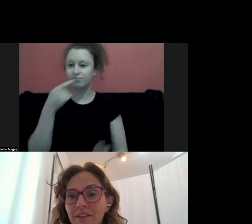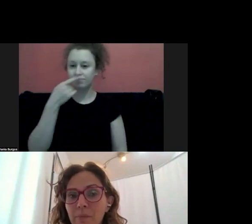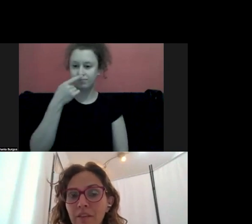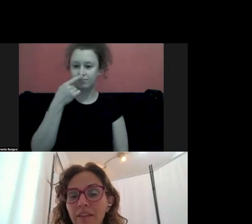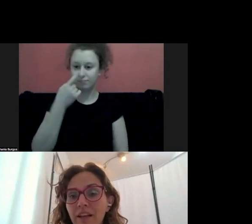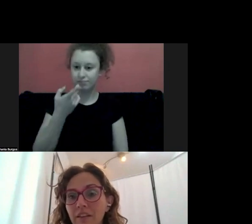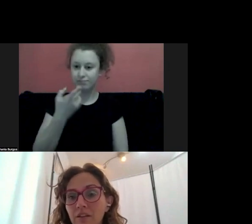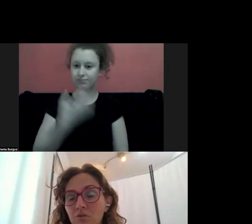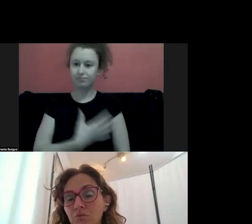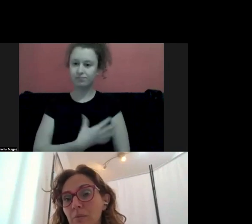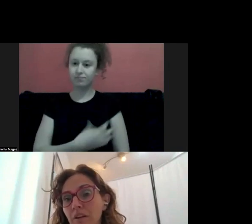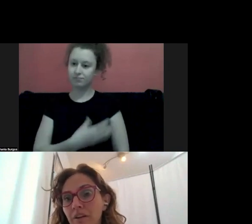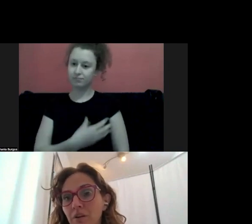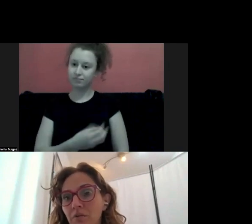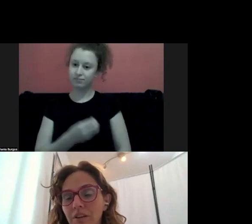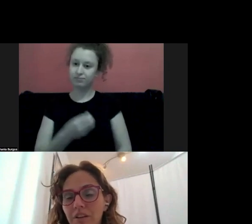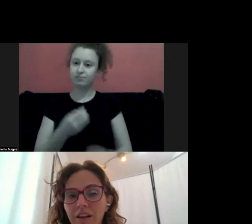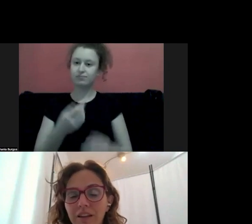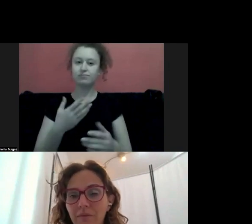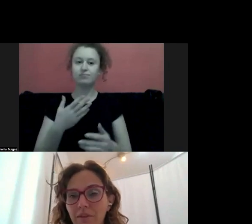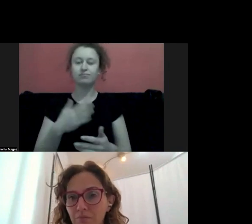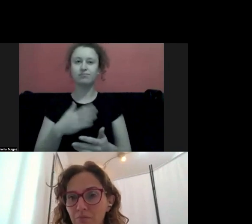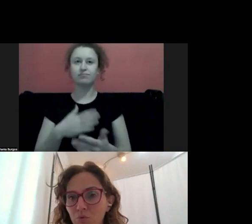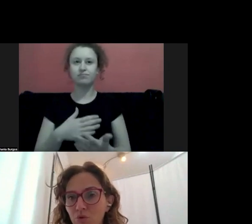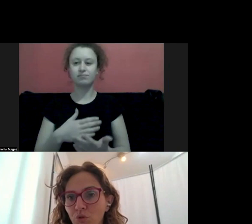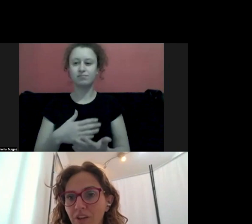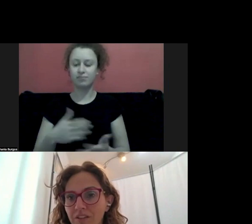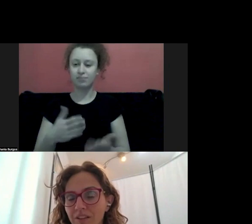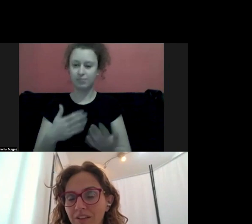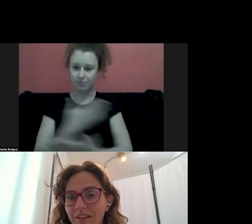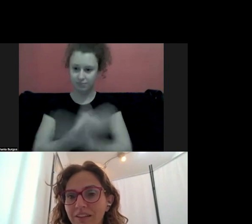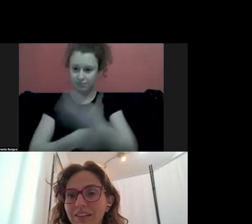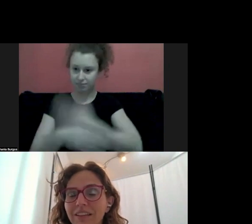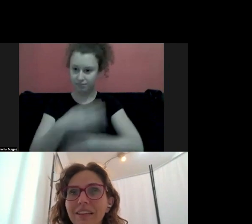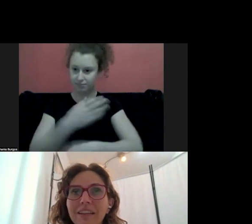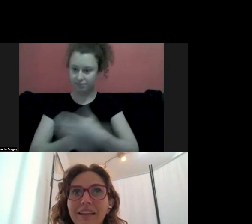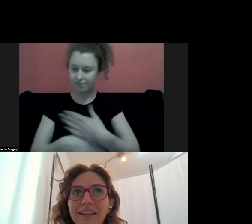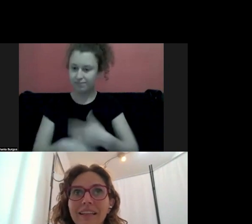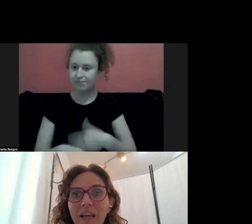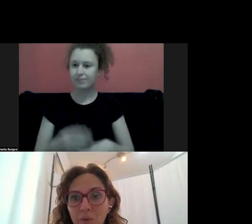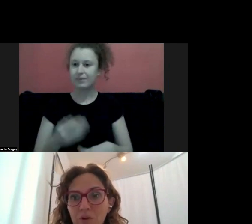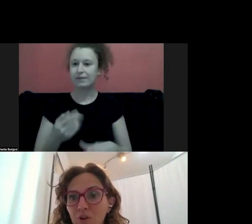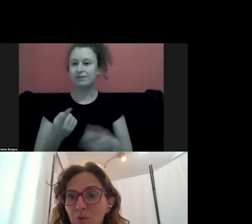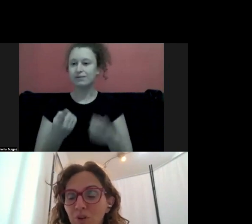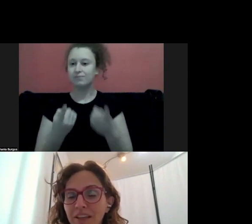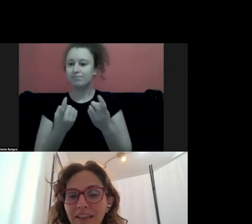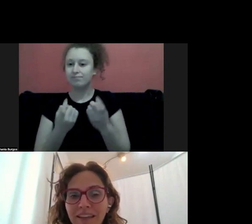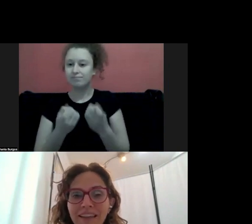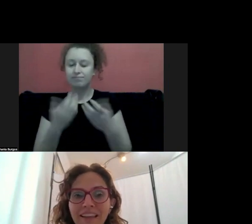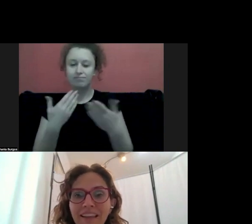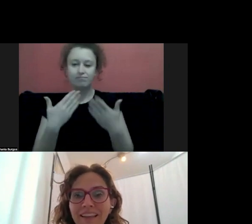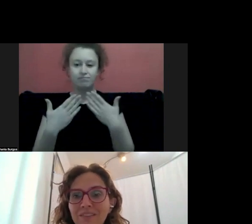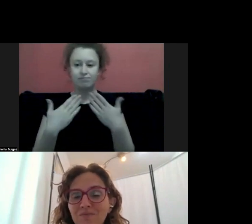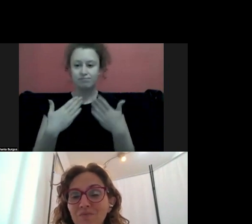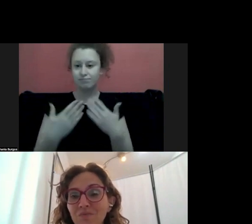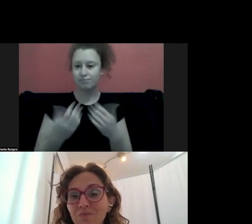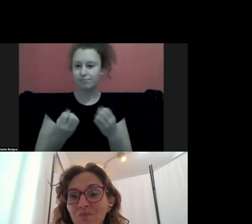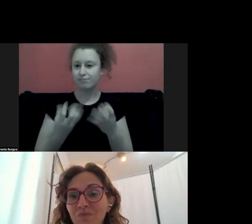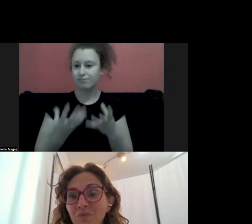lactancia y la discapacidad, que es un tema que creo que hay que hablar mucho de en cuestión